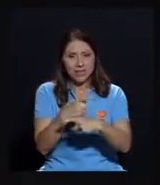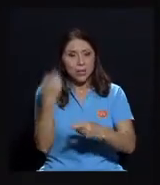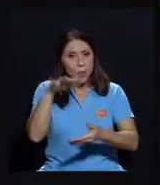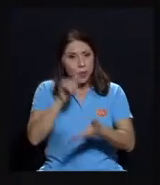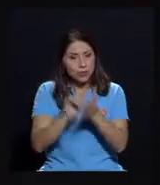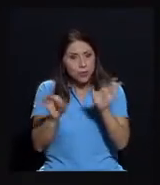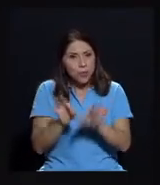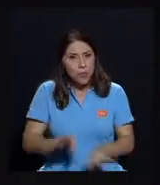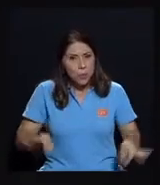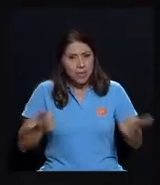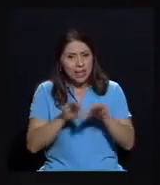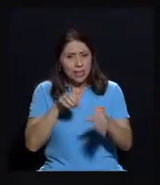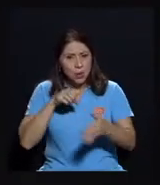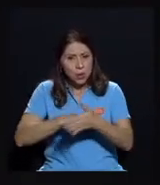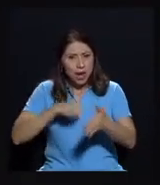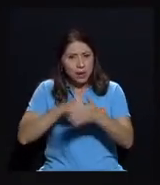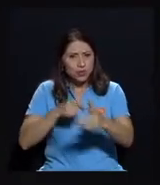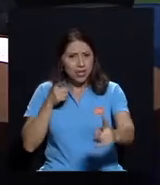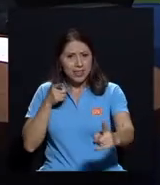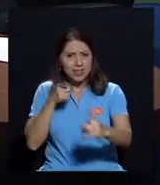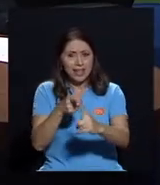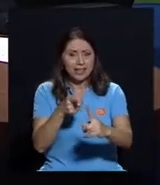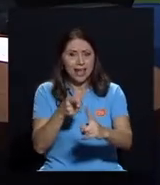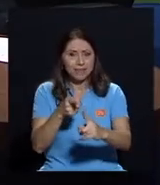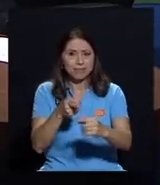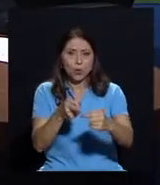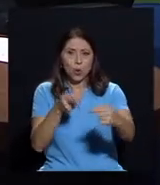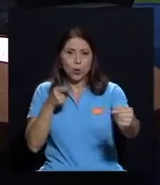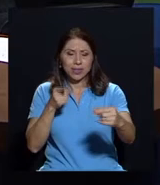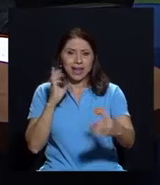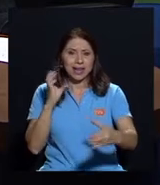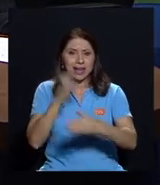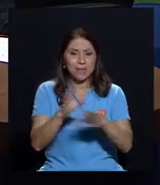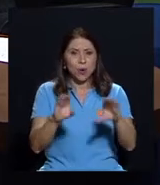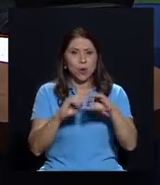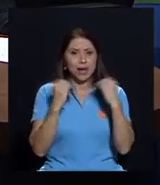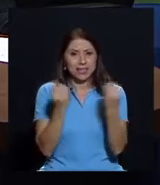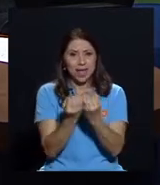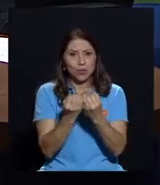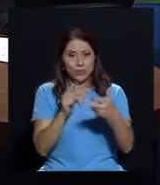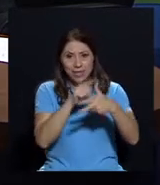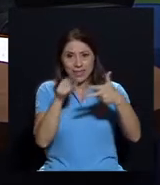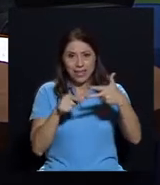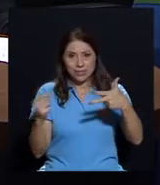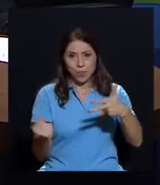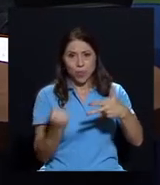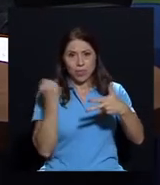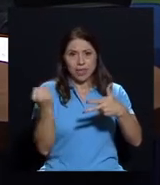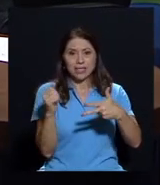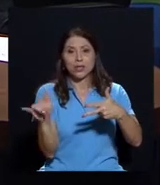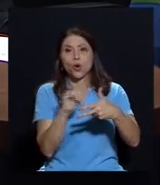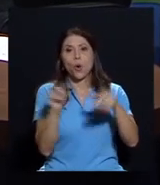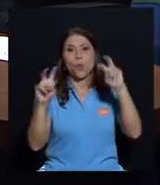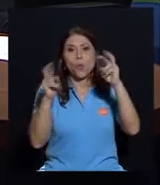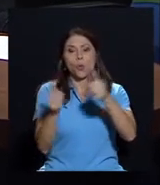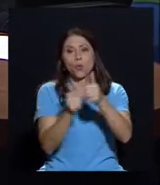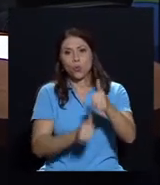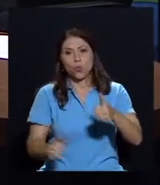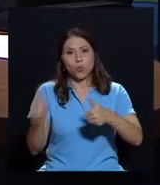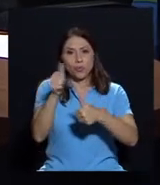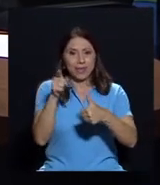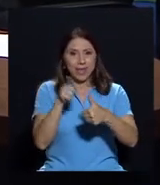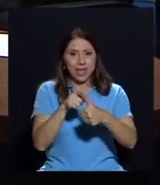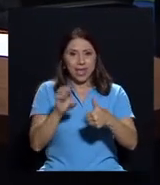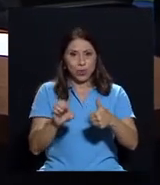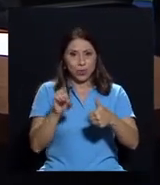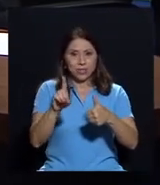lucha directa contra el crimen organizado organizada y articular los tres poderes como una prioridad tanto educación como seguridad ciudadana